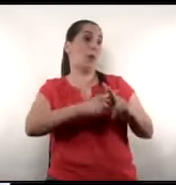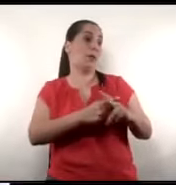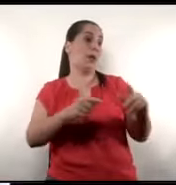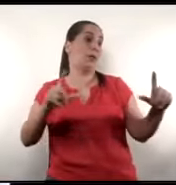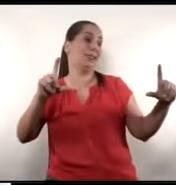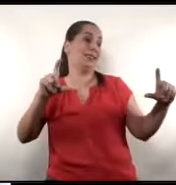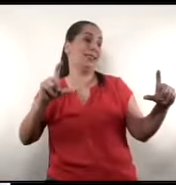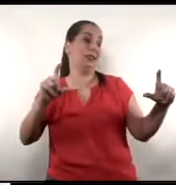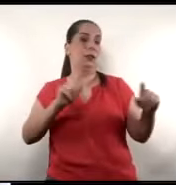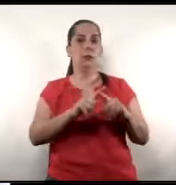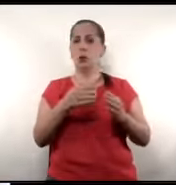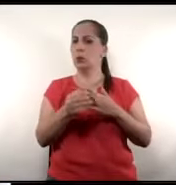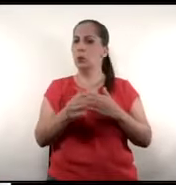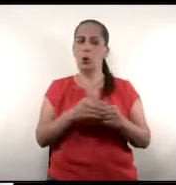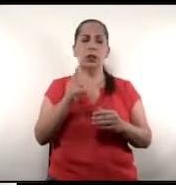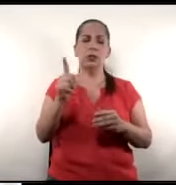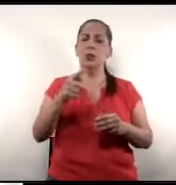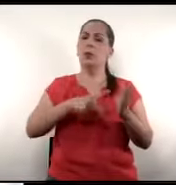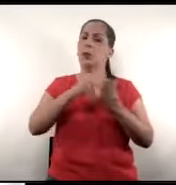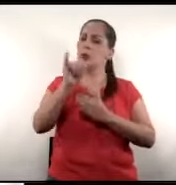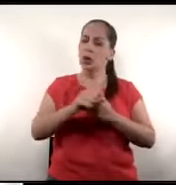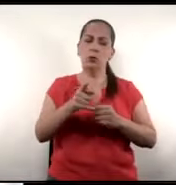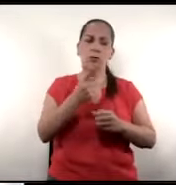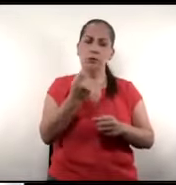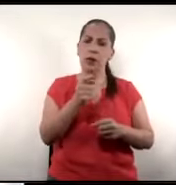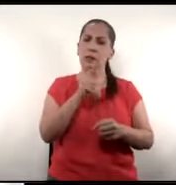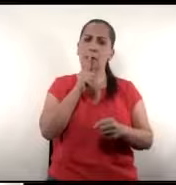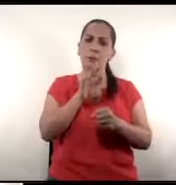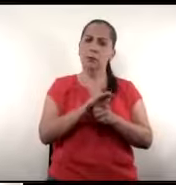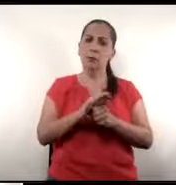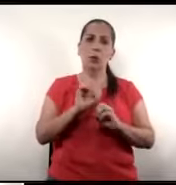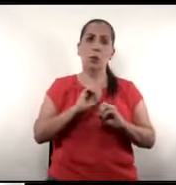el proyecto no está completo. Si el proyecto no tiene